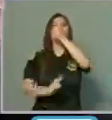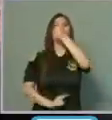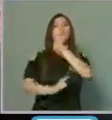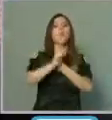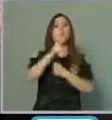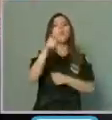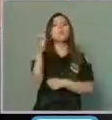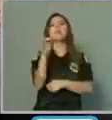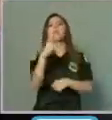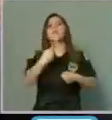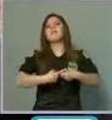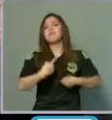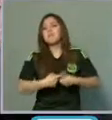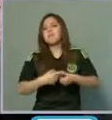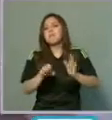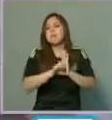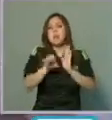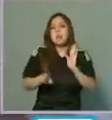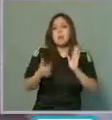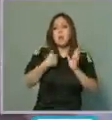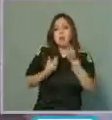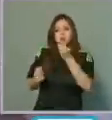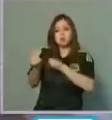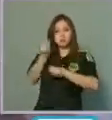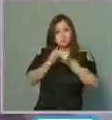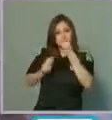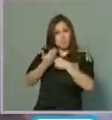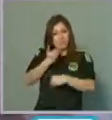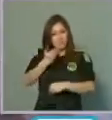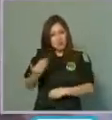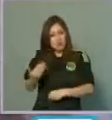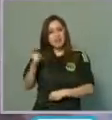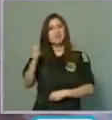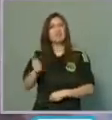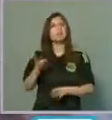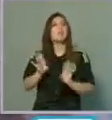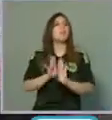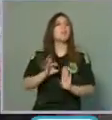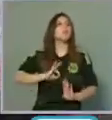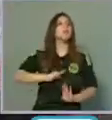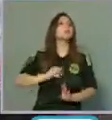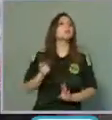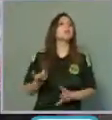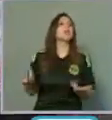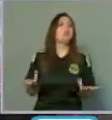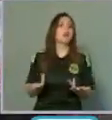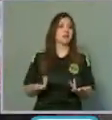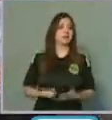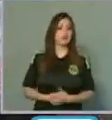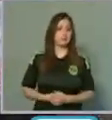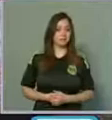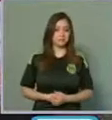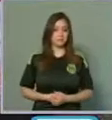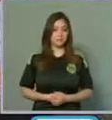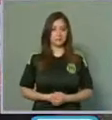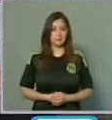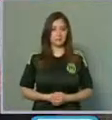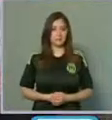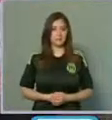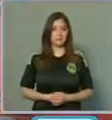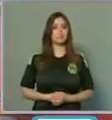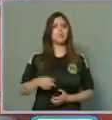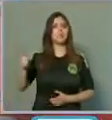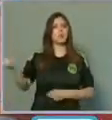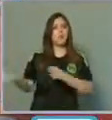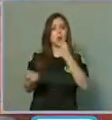enfermedad, ¿no? Yo puedo comer algo que sea muy nutritivo y está contaminado. Pues, Oye, Alicia, por ejemplo, muchas veces sabemos perfectamente la dieta que debemos de llevar o qué